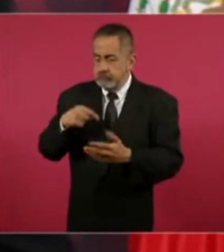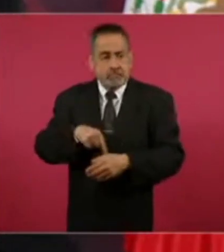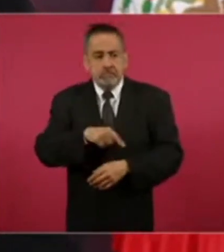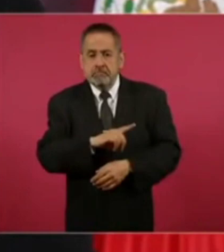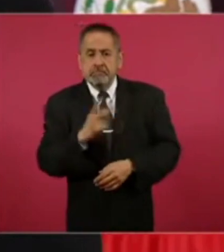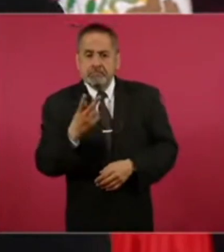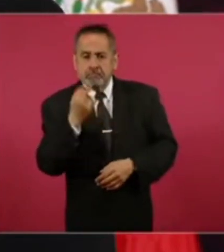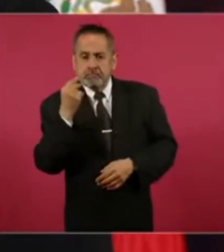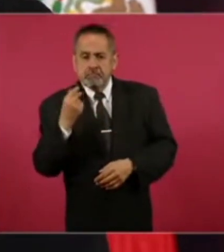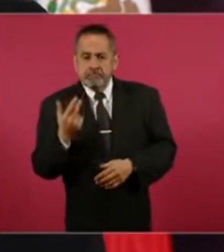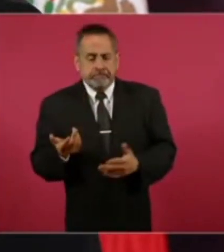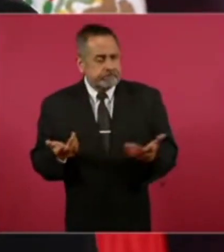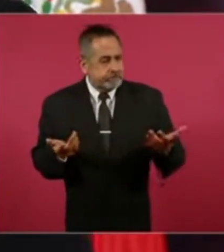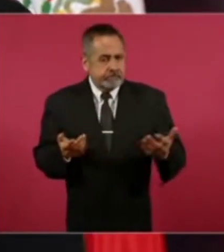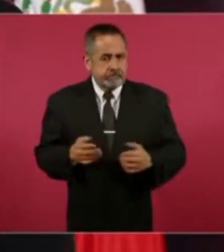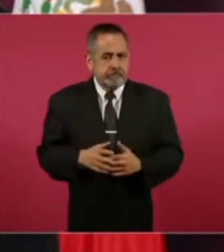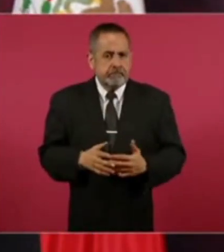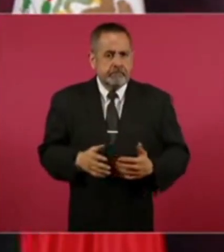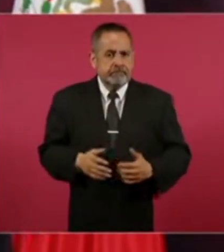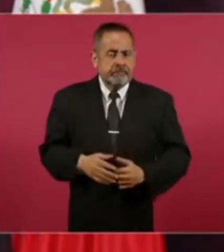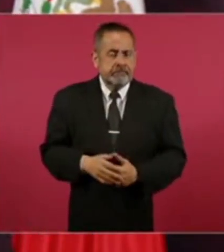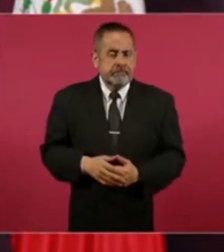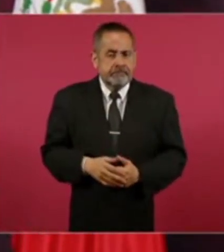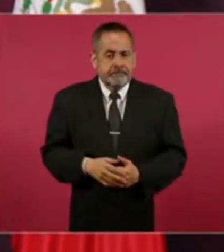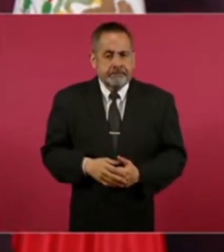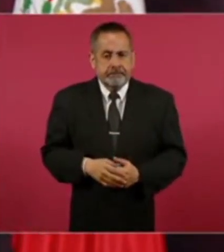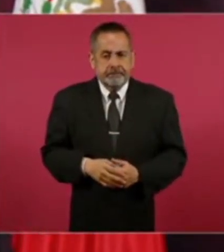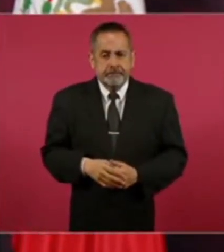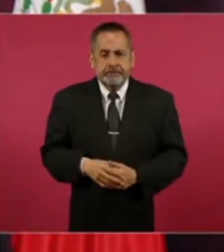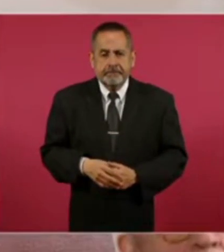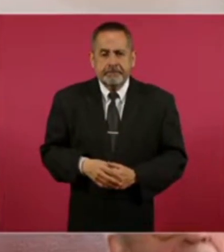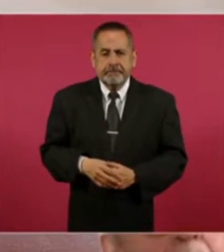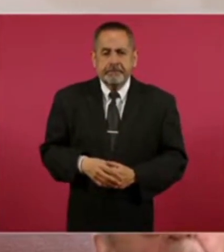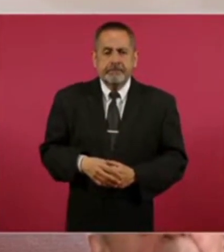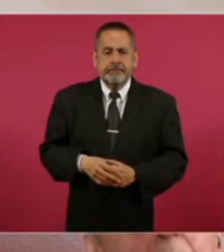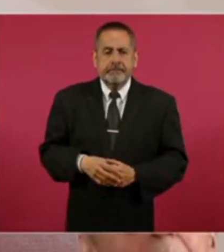además, era la prioridad,